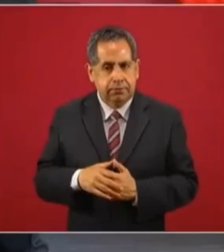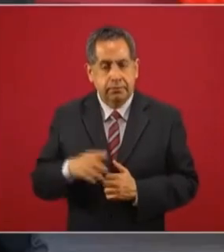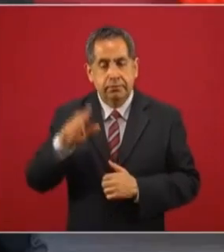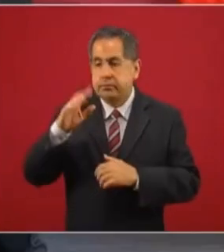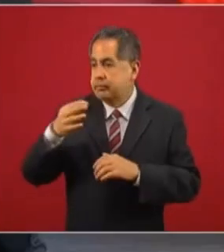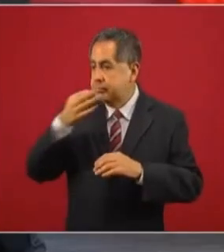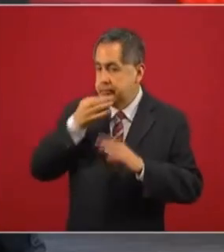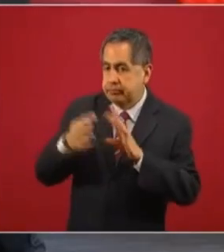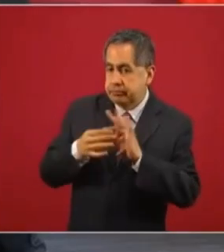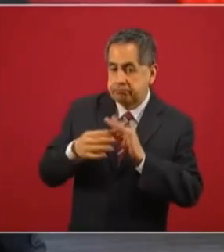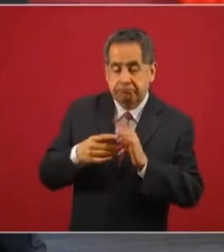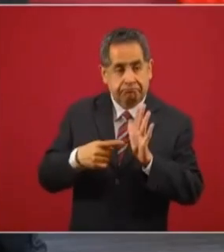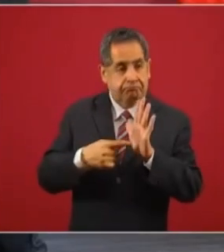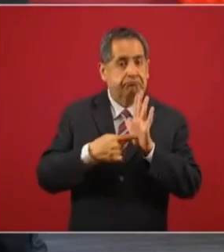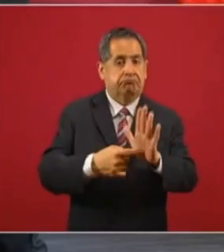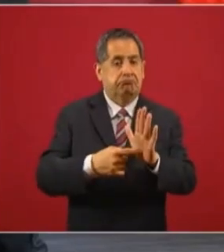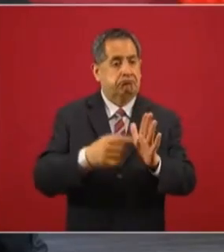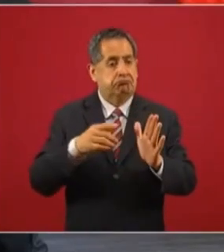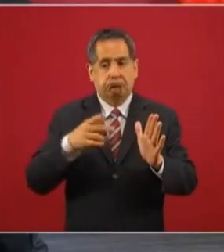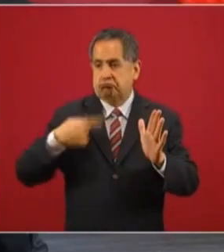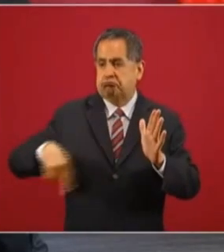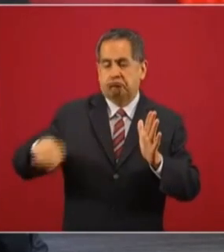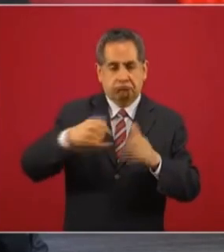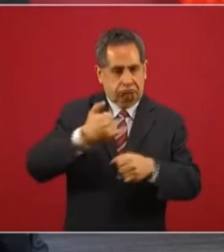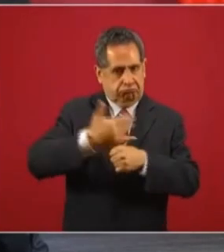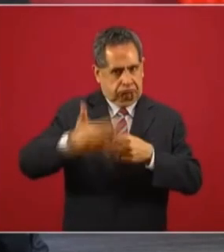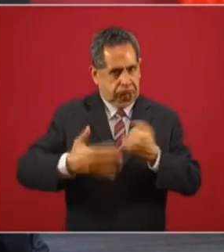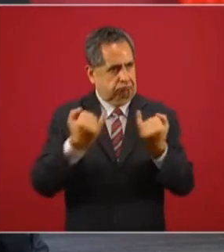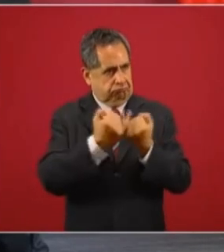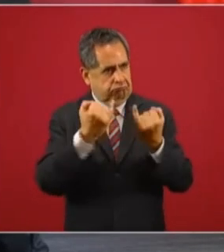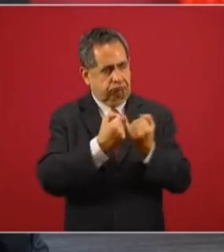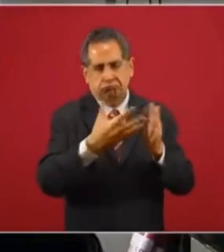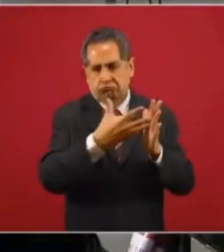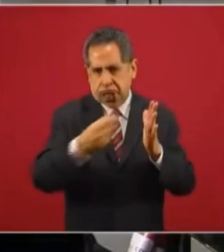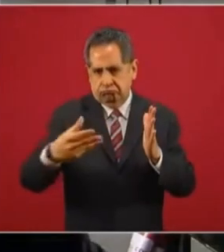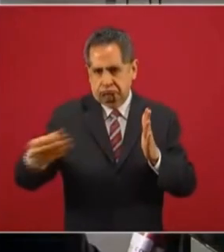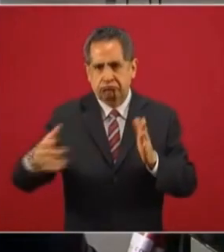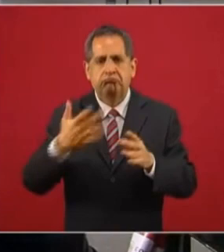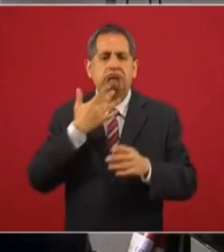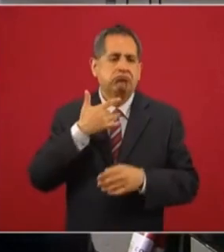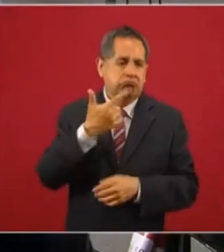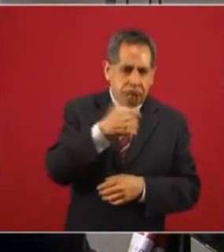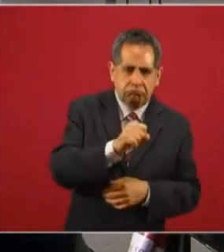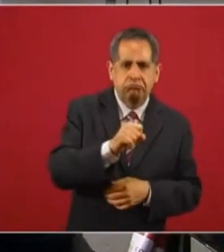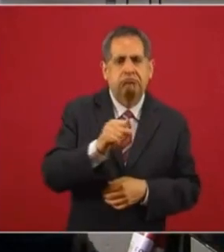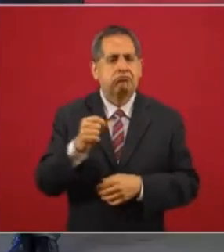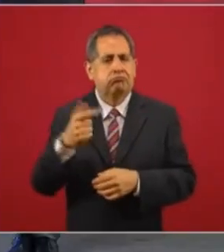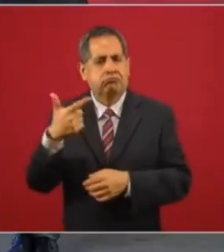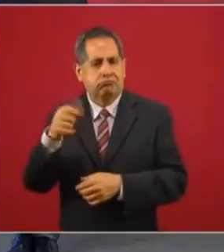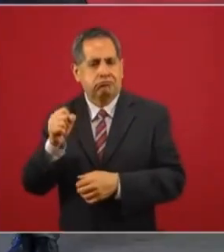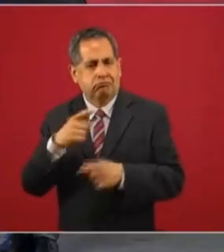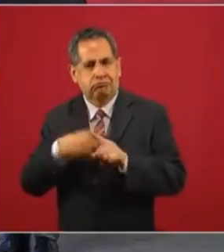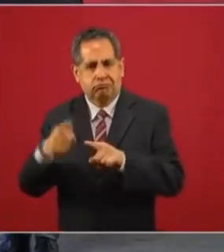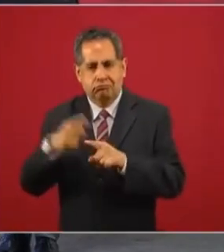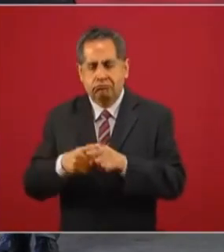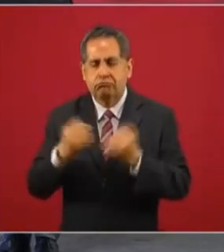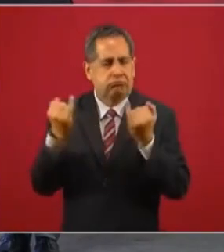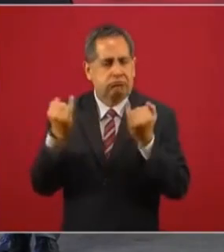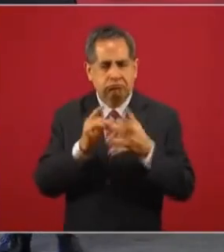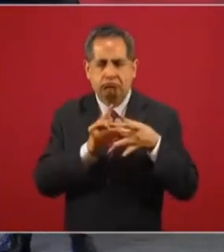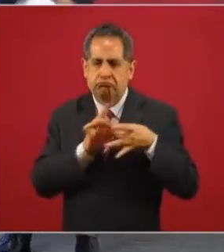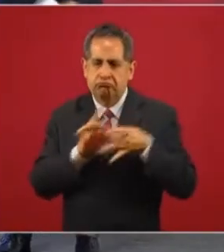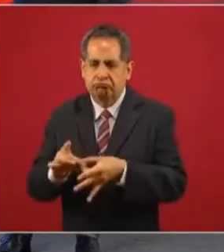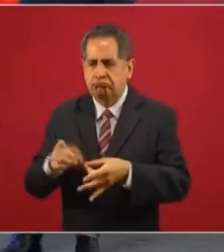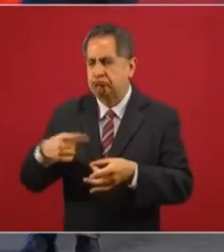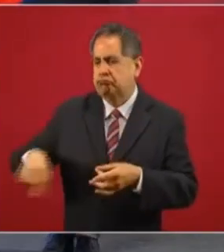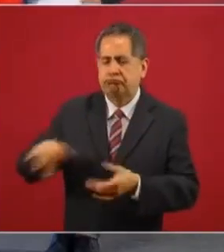tips y que sirva de ejemplo para los demás distribuidores de gasolina y de gas en el país. Y ojalá sigan siendo aliados de los